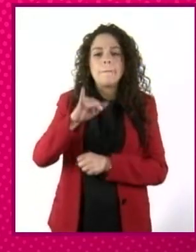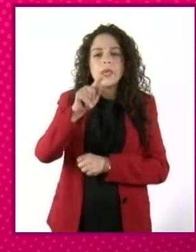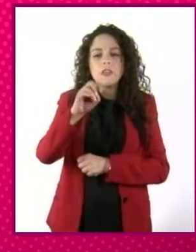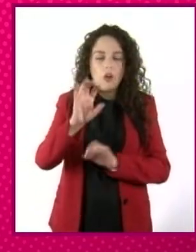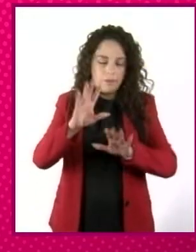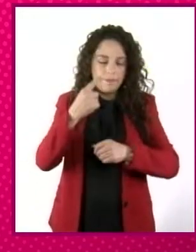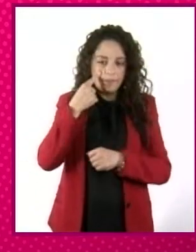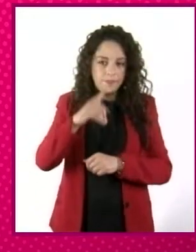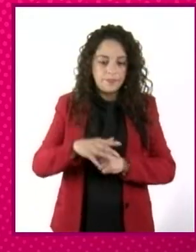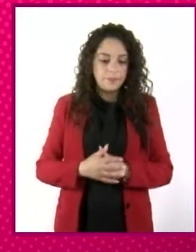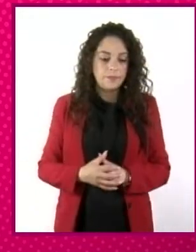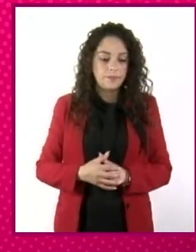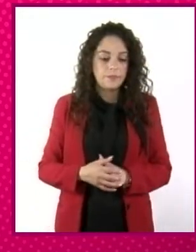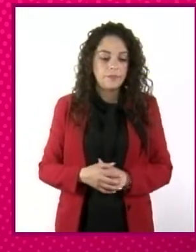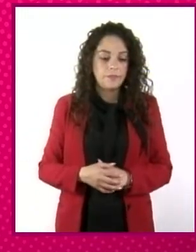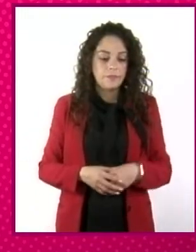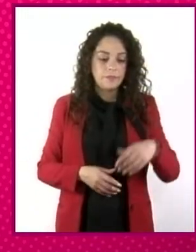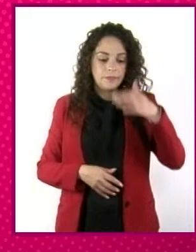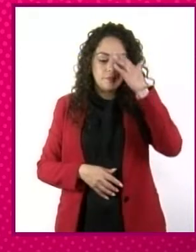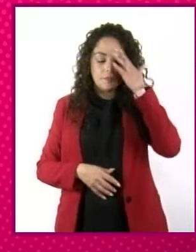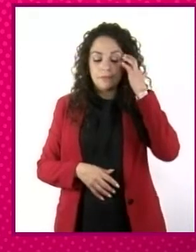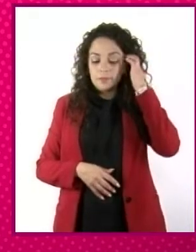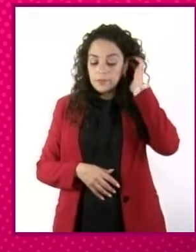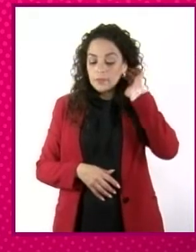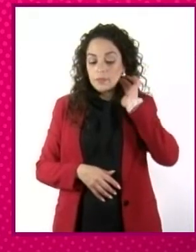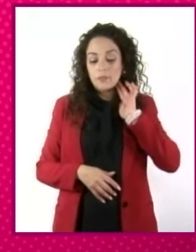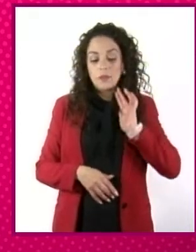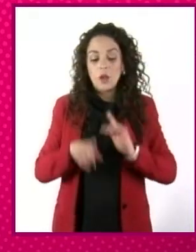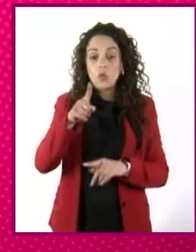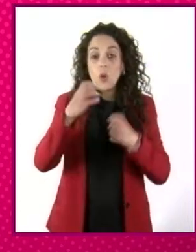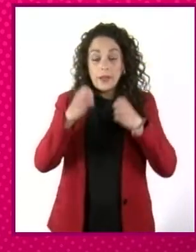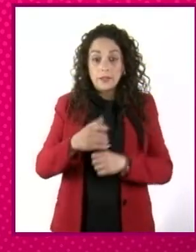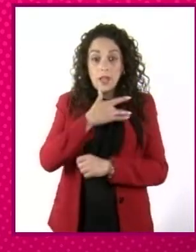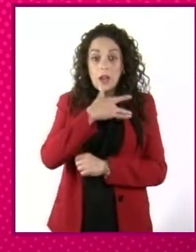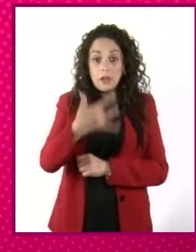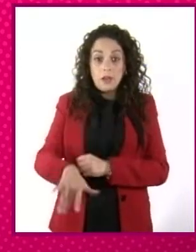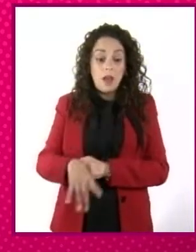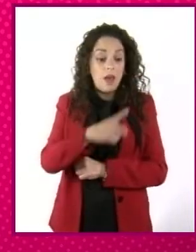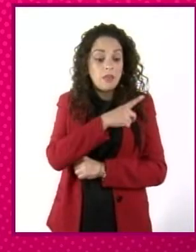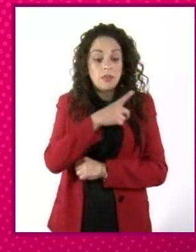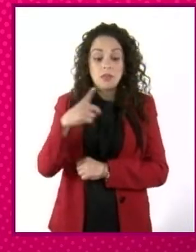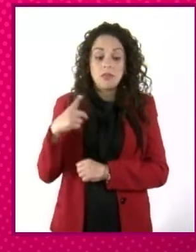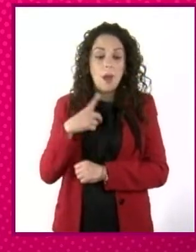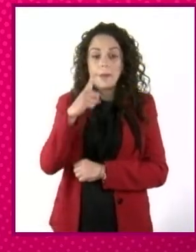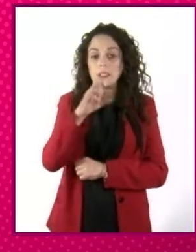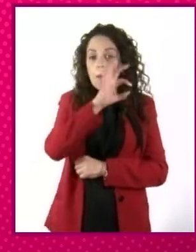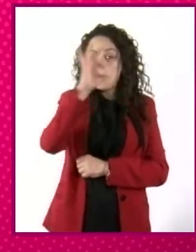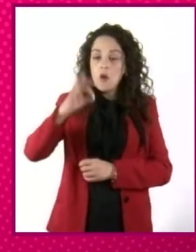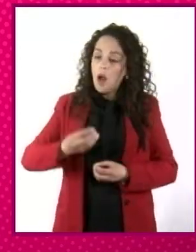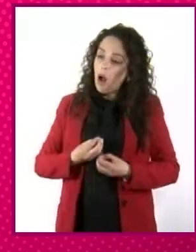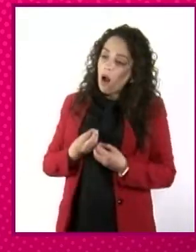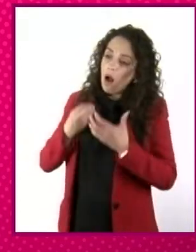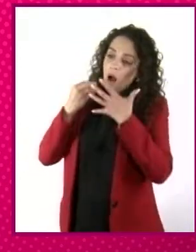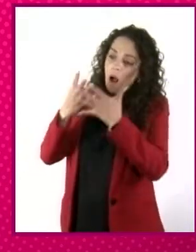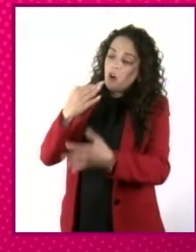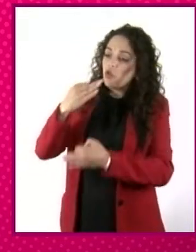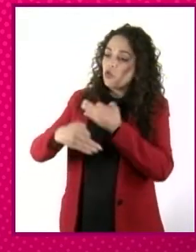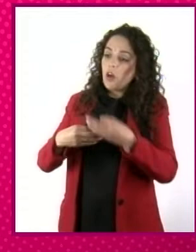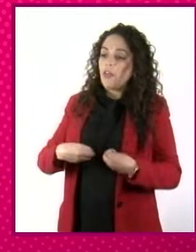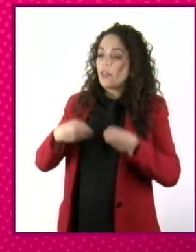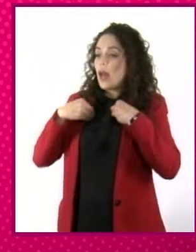que cuando estamos enamoradas, tenemos que entregarnos por completo a la otra persona y que el